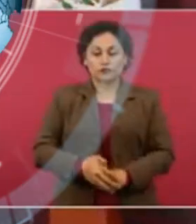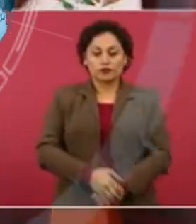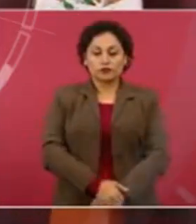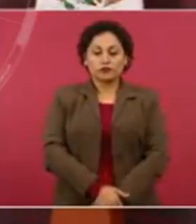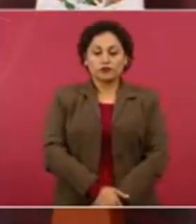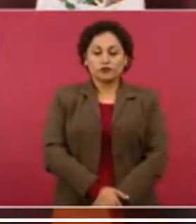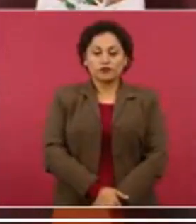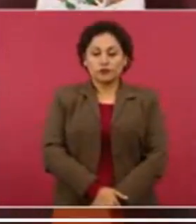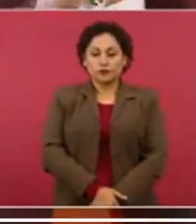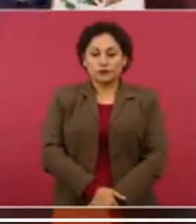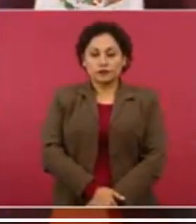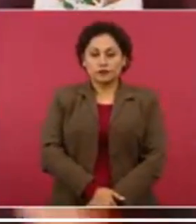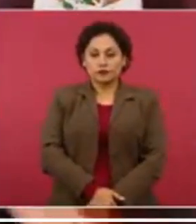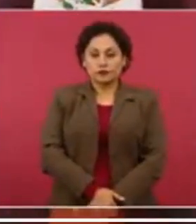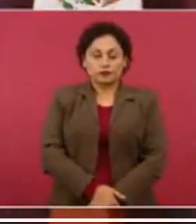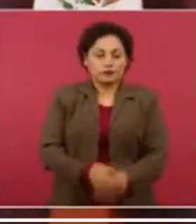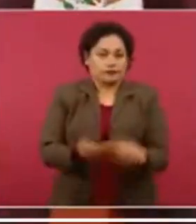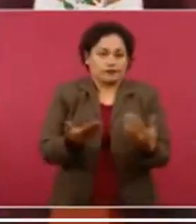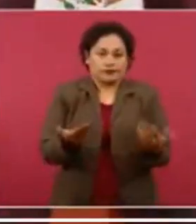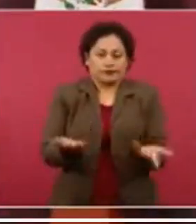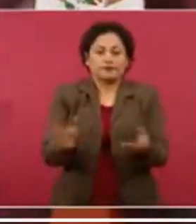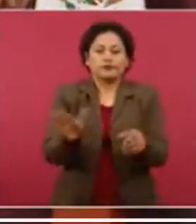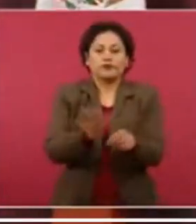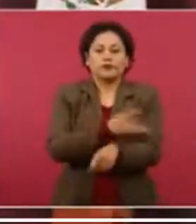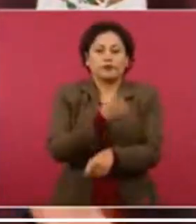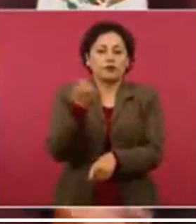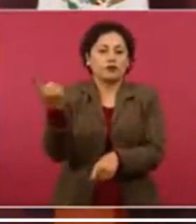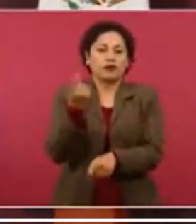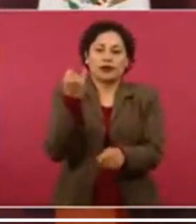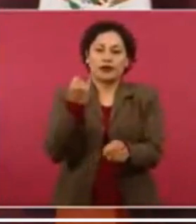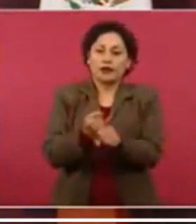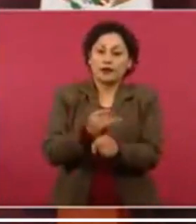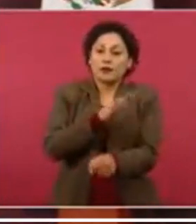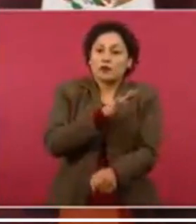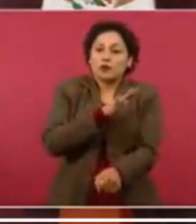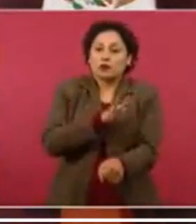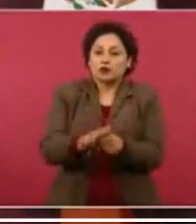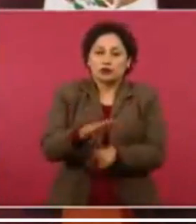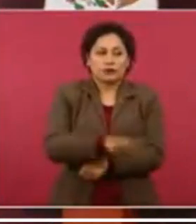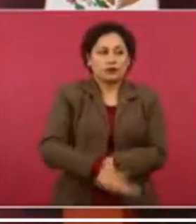Es que no es posible que el pueblo elija